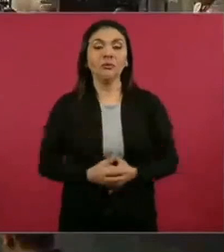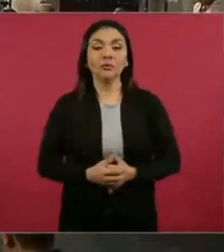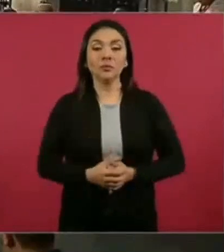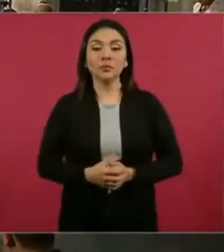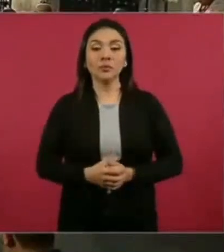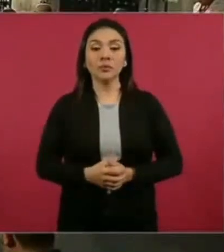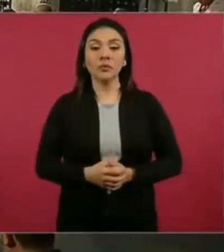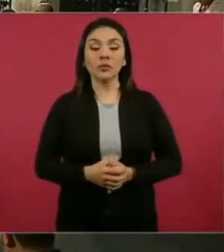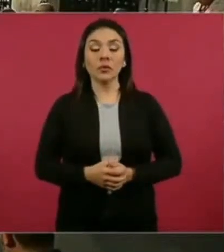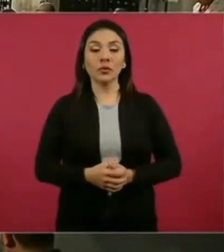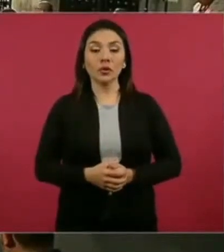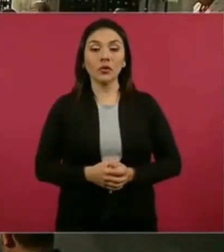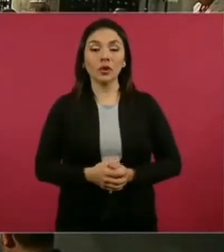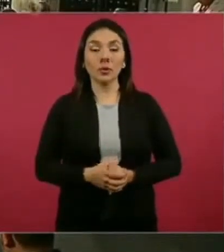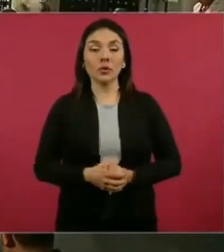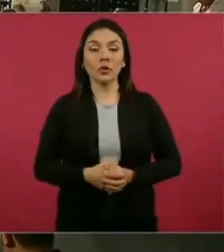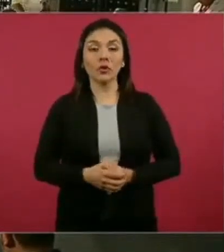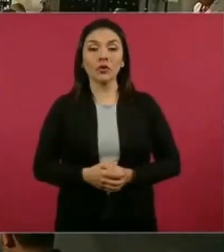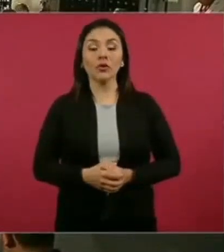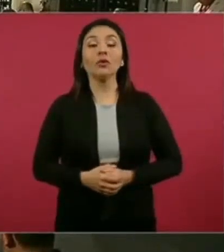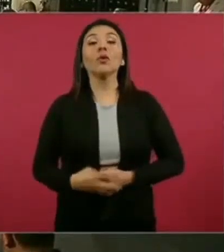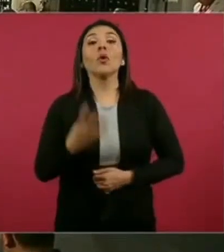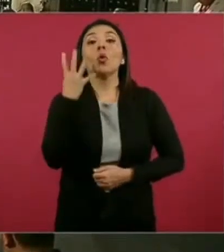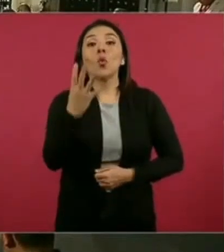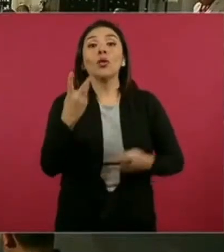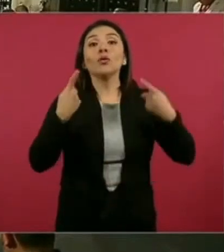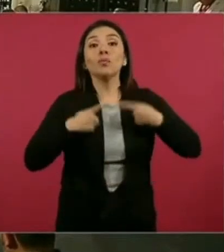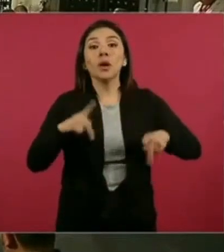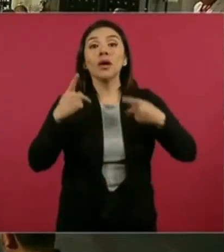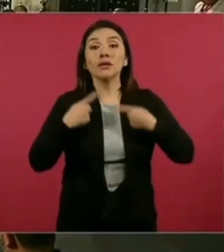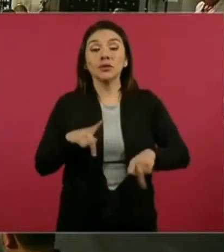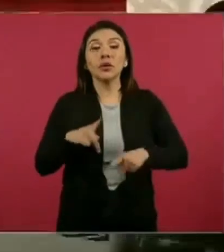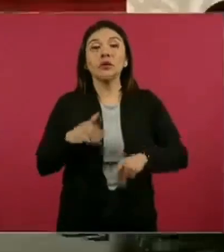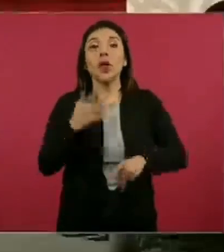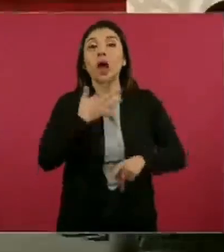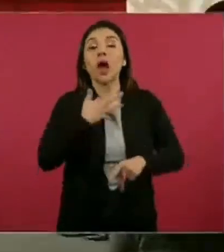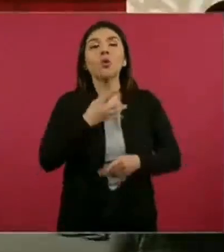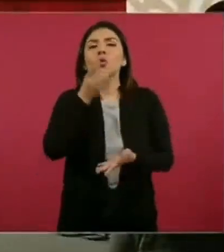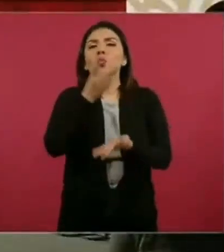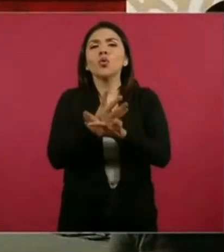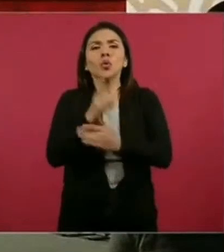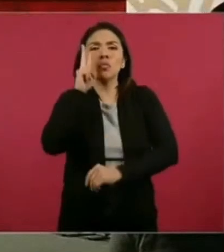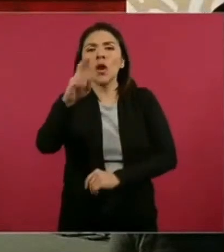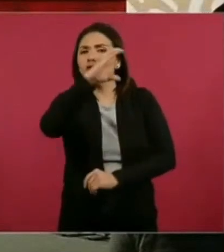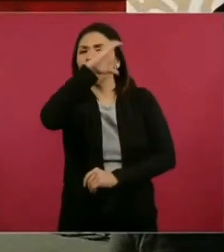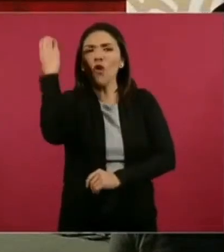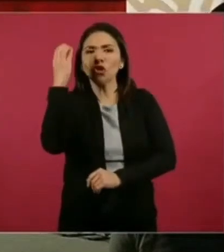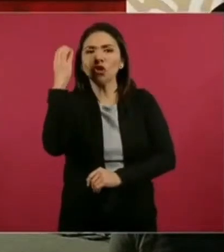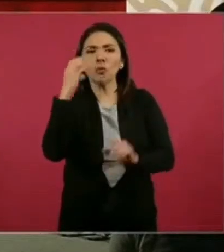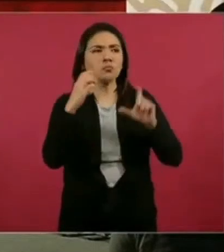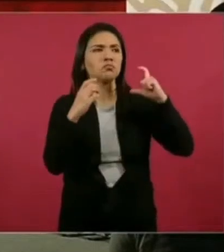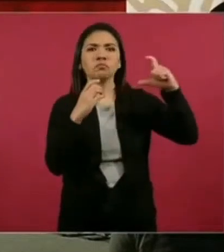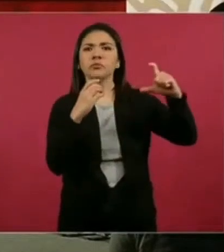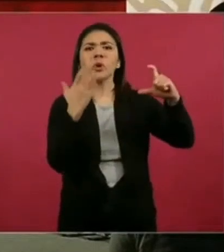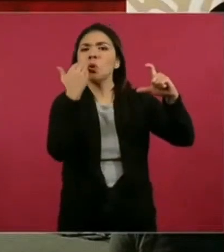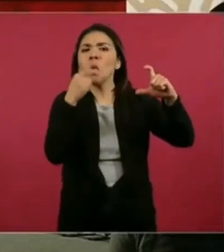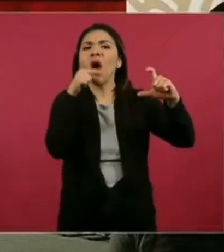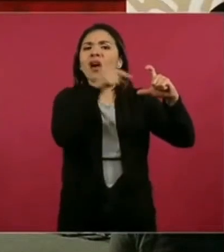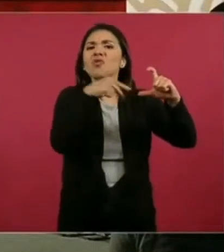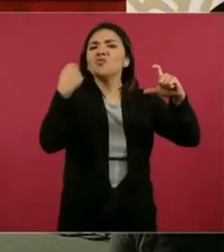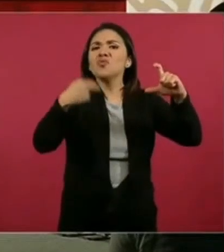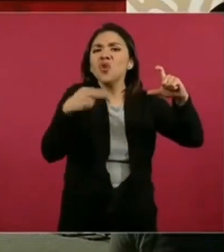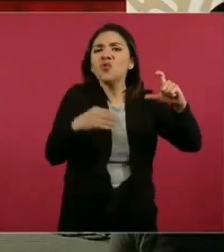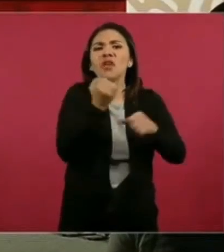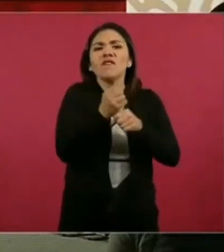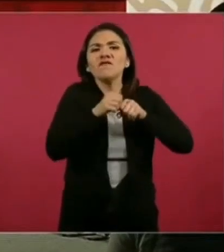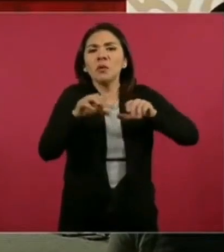Tesorería. Hay 4 personas más que solo aparece su fotografía, sin ningún dato más, ni su